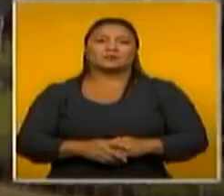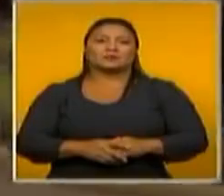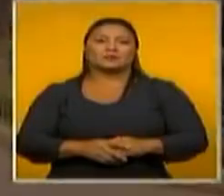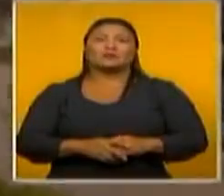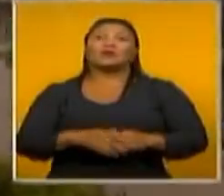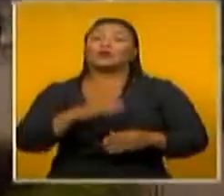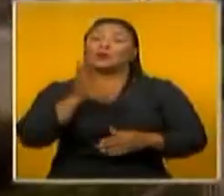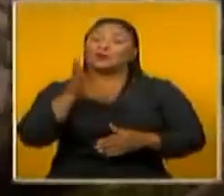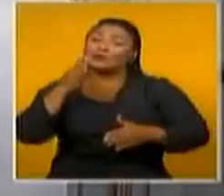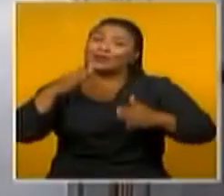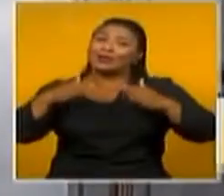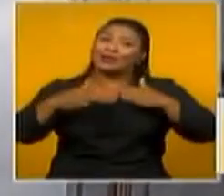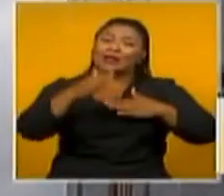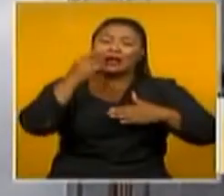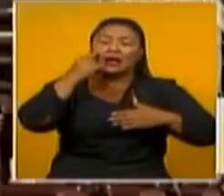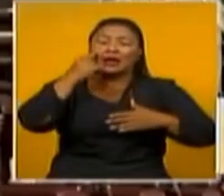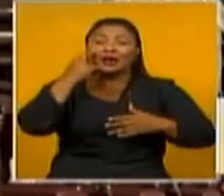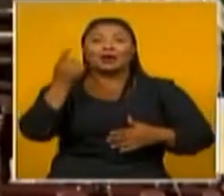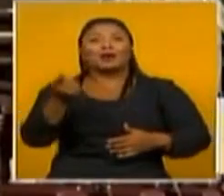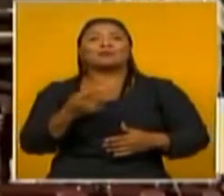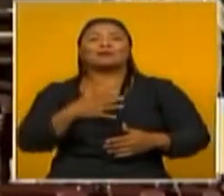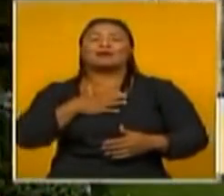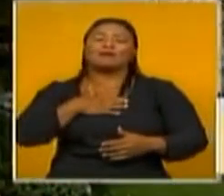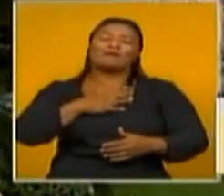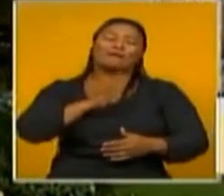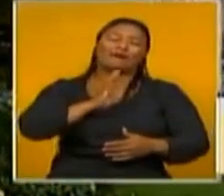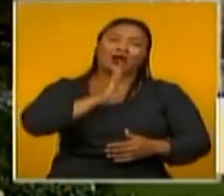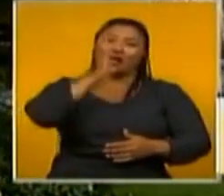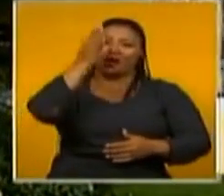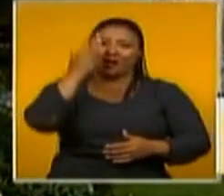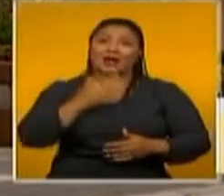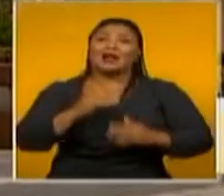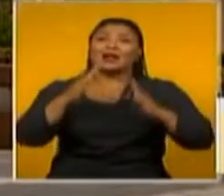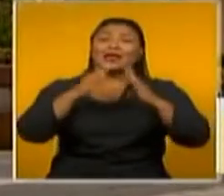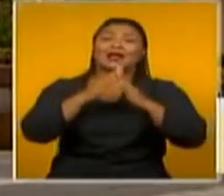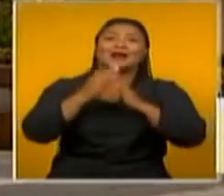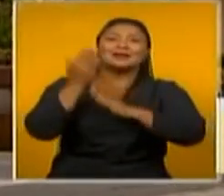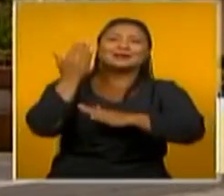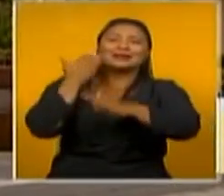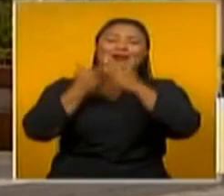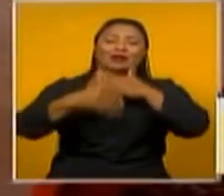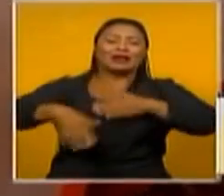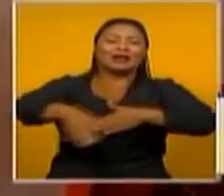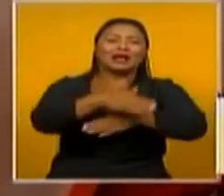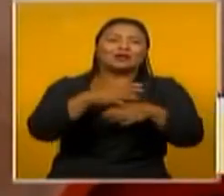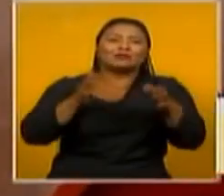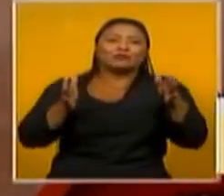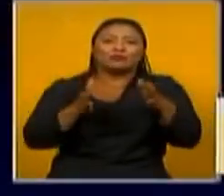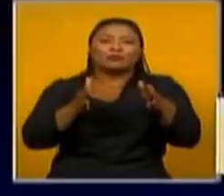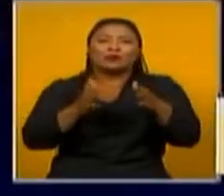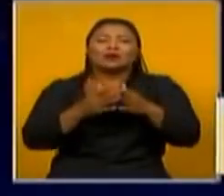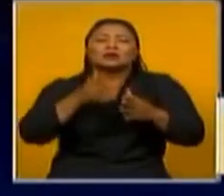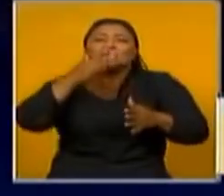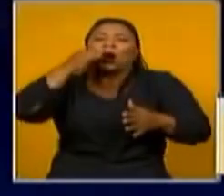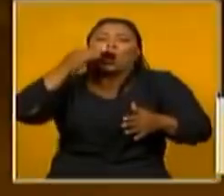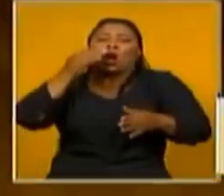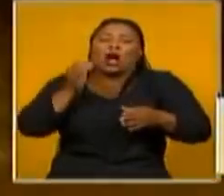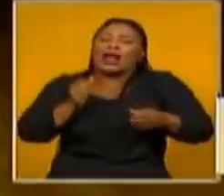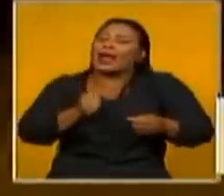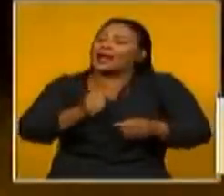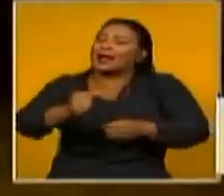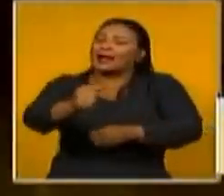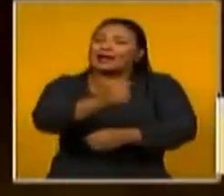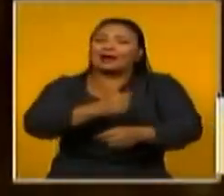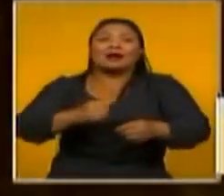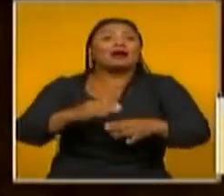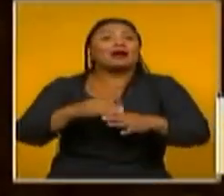Al llegar puede ser atraído por su fe, sus casas antiguas, sus calles estrechas, el olor a café y